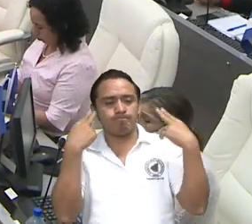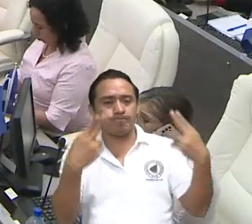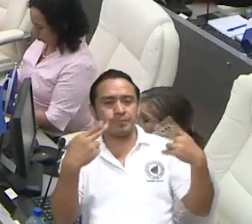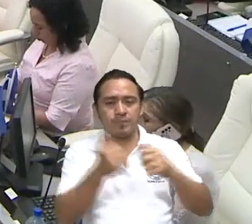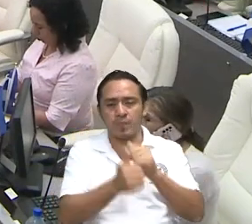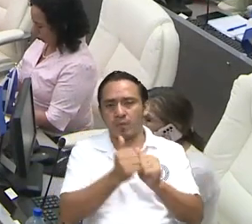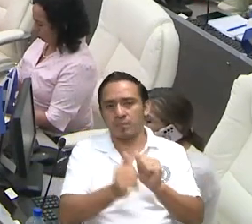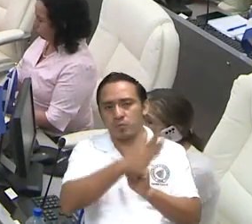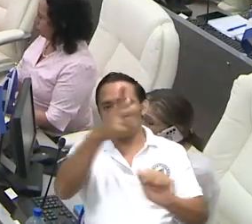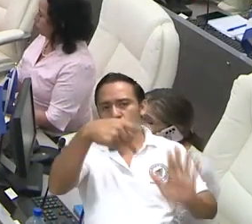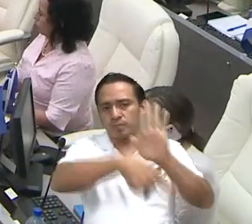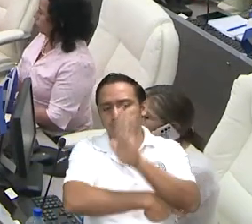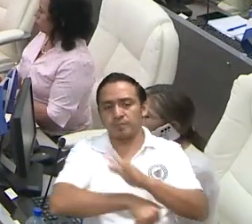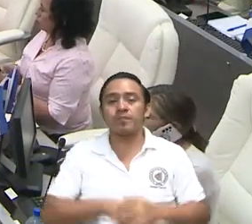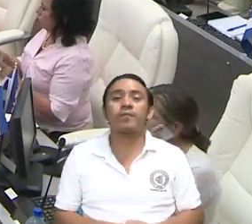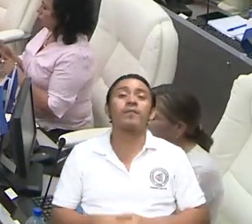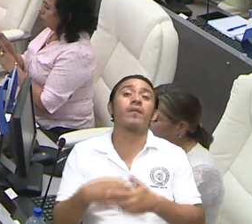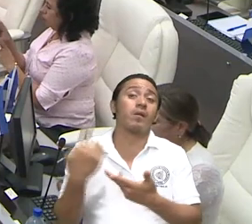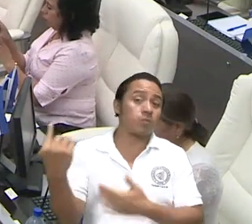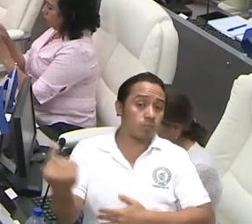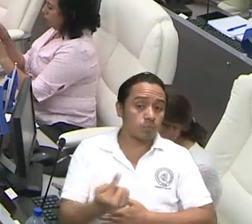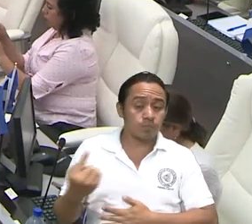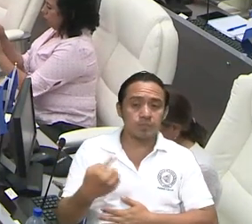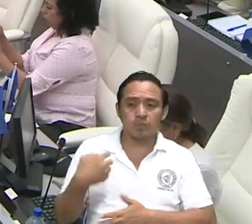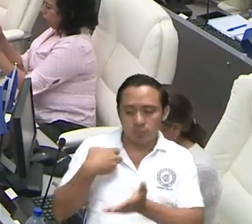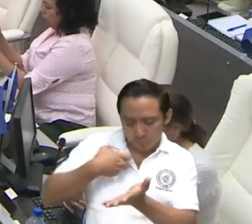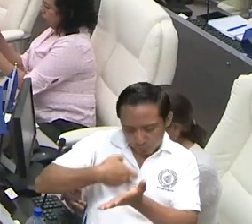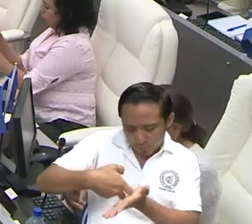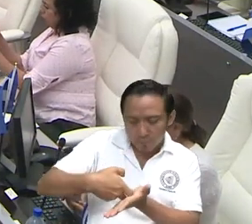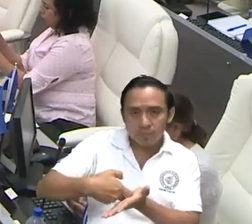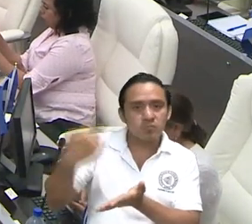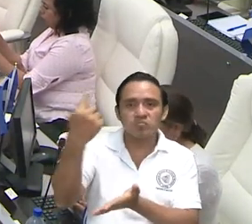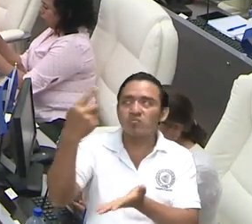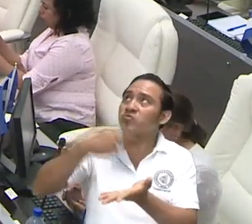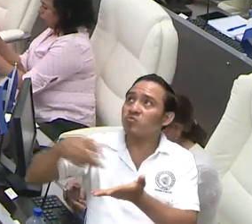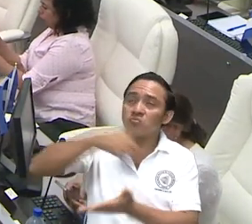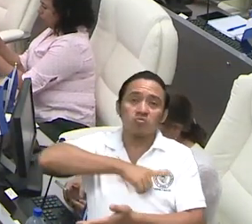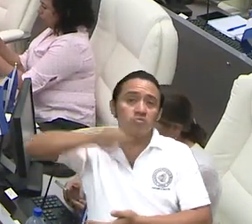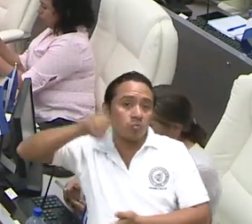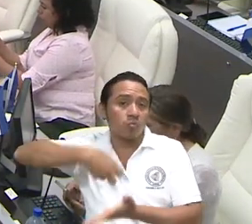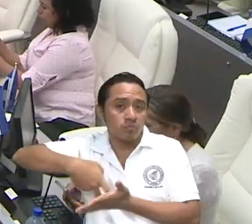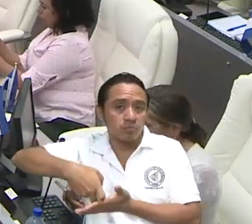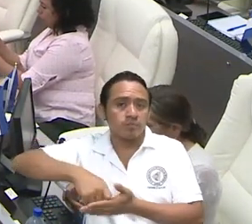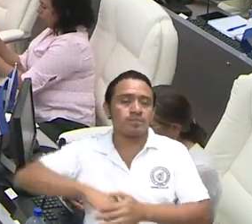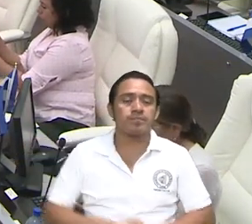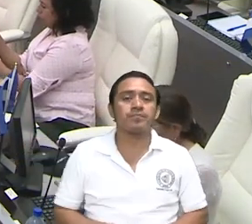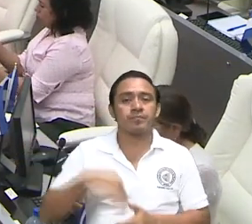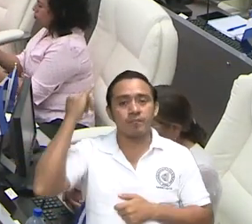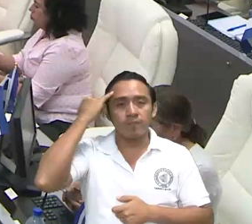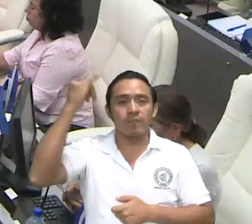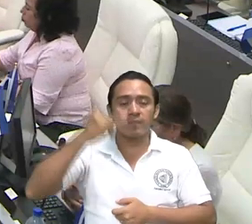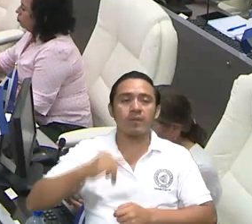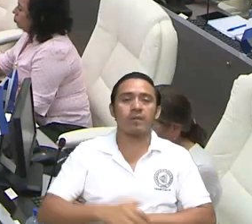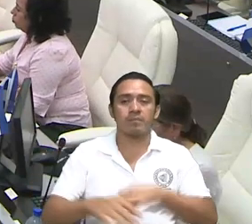las agresiones foráneas y que solo nos arrodillamos ante Dios. Los ideales y